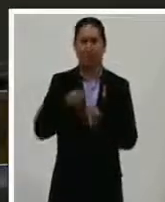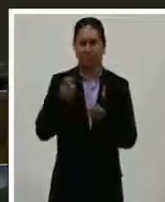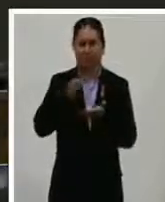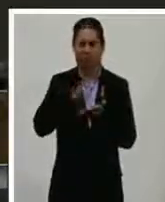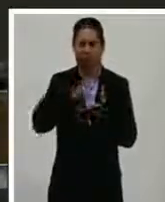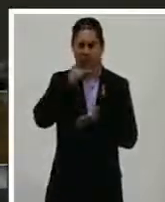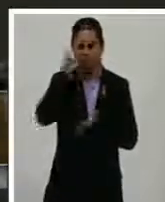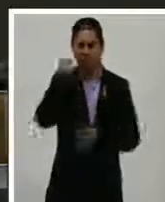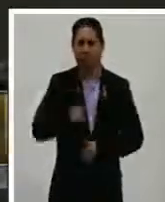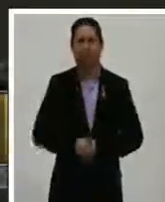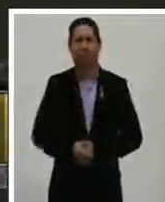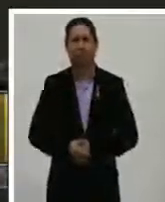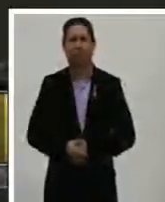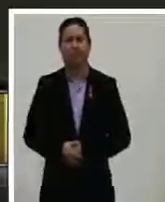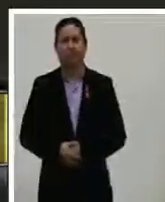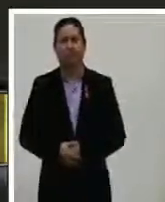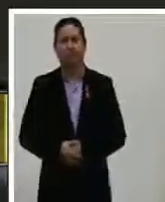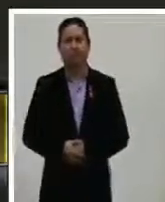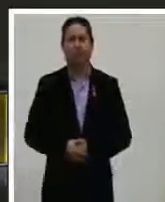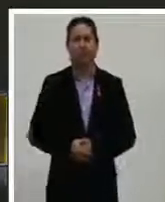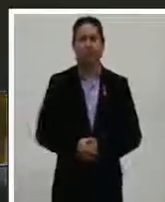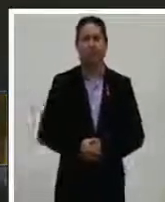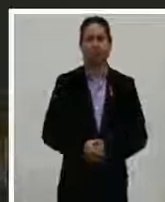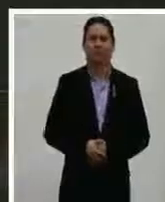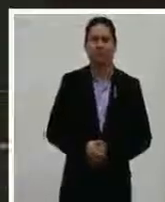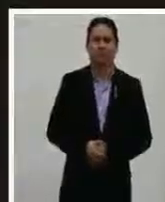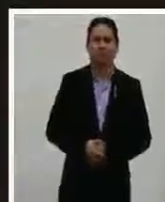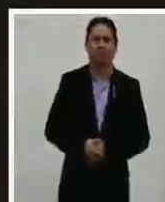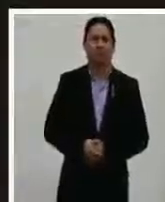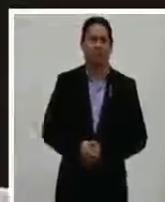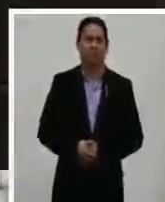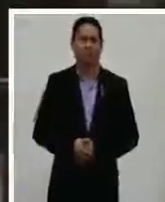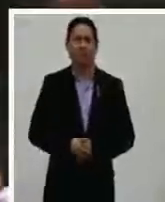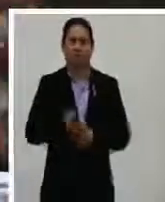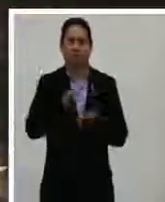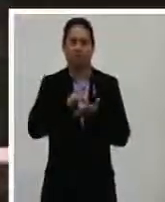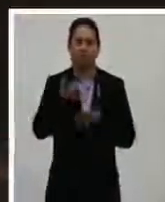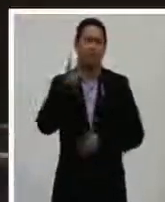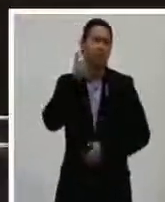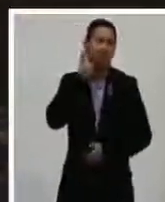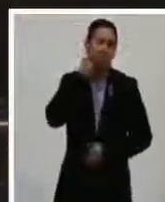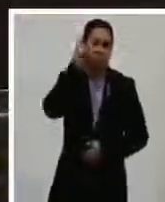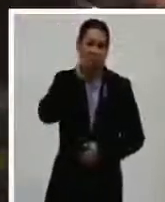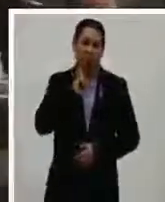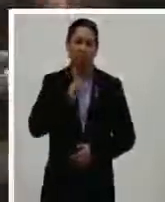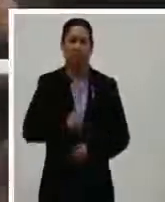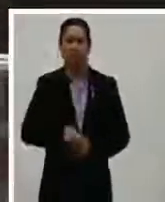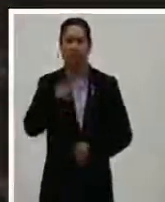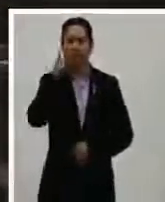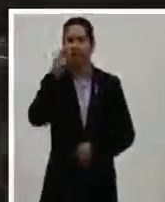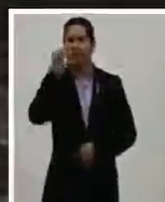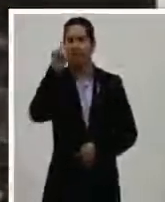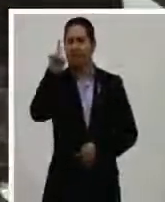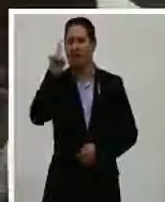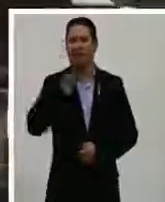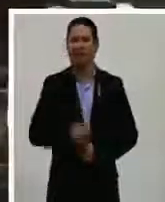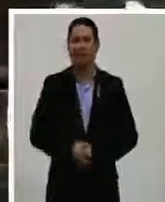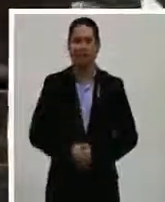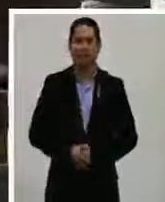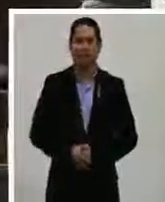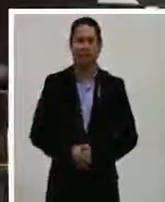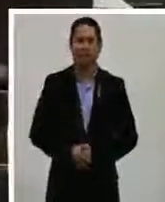cuánto diputado presidente gracias muchas gracias diputada olga luz espinoza morales del partido de la revolución